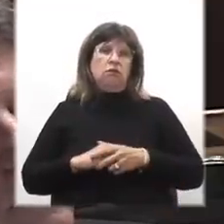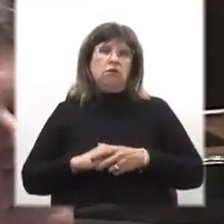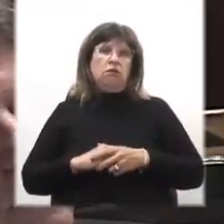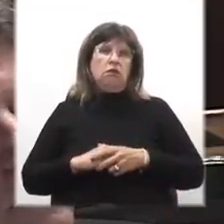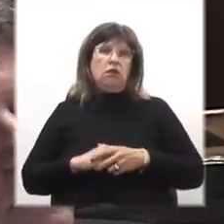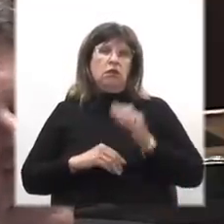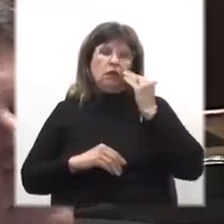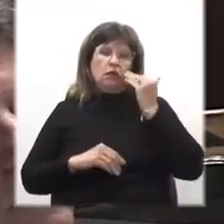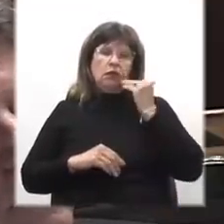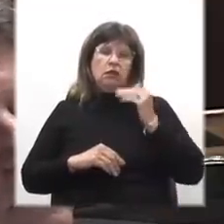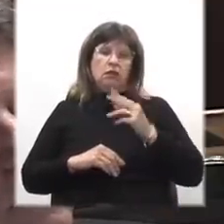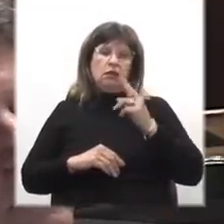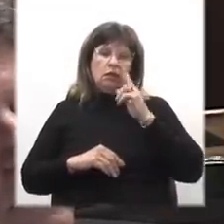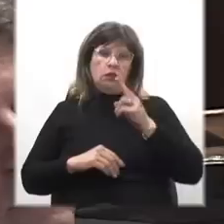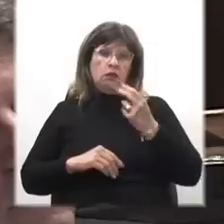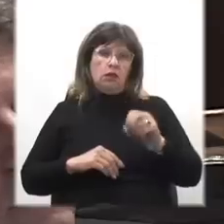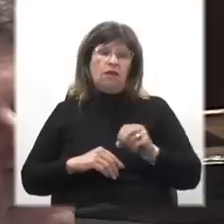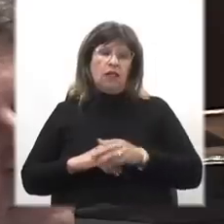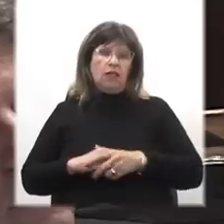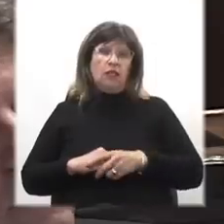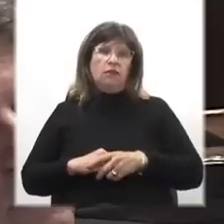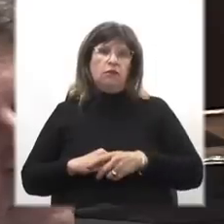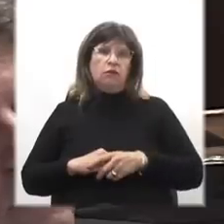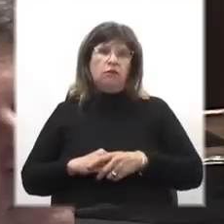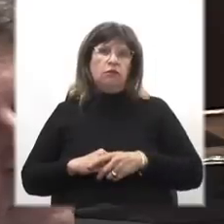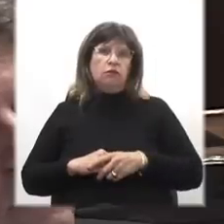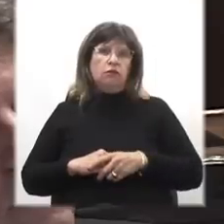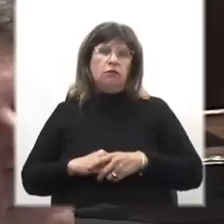en abril del 2020?